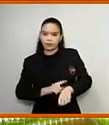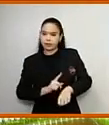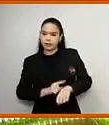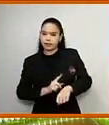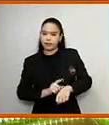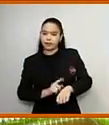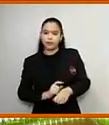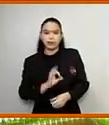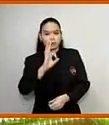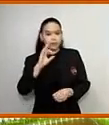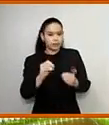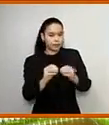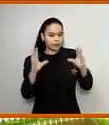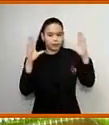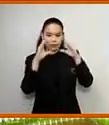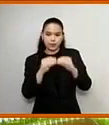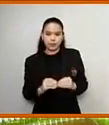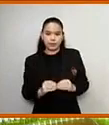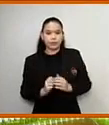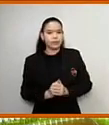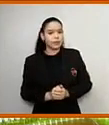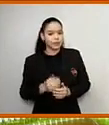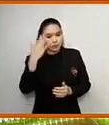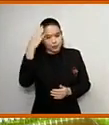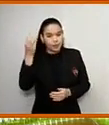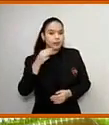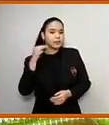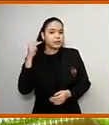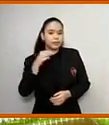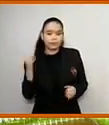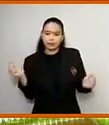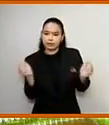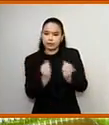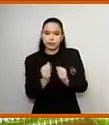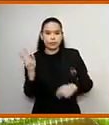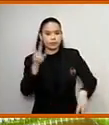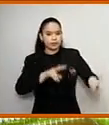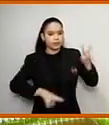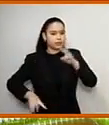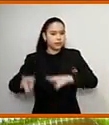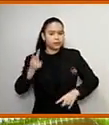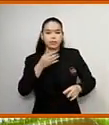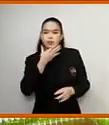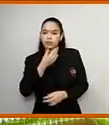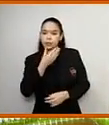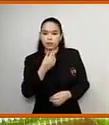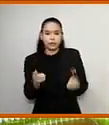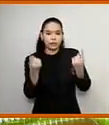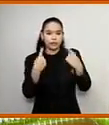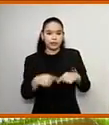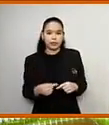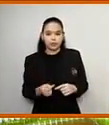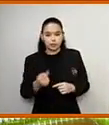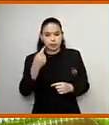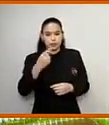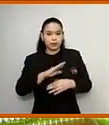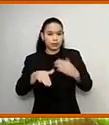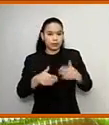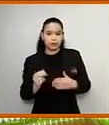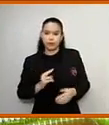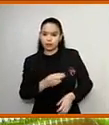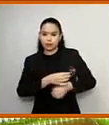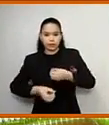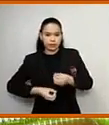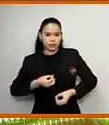ya las 9 en punto de la noche. Te saluda Marcela y me encuentro en compañía de nuestro auditor quien nos acompaña en cada uno de